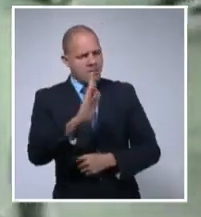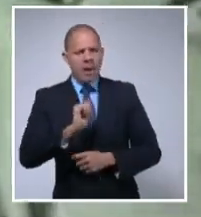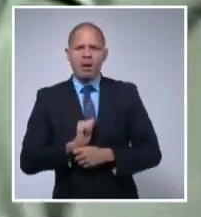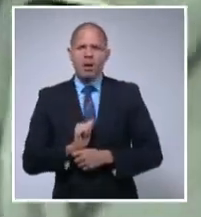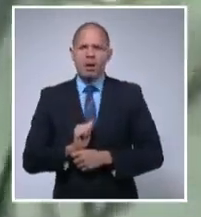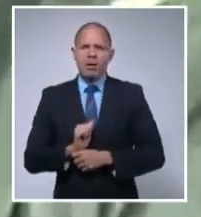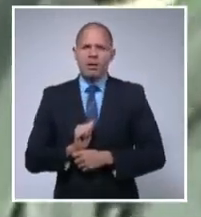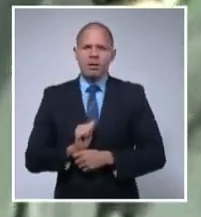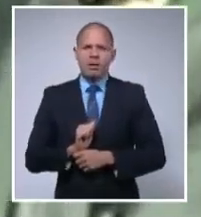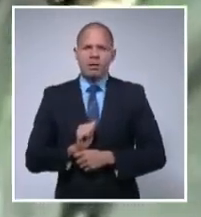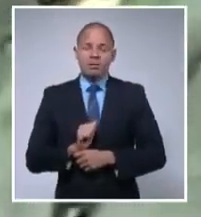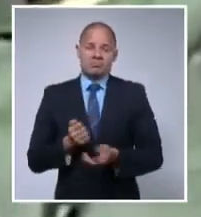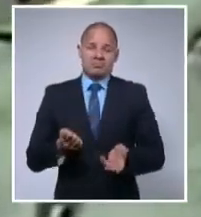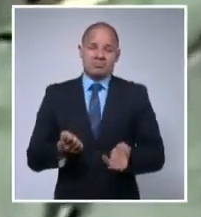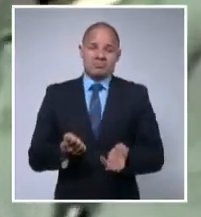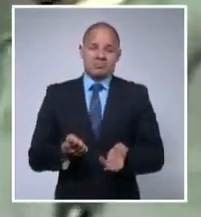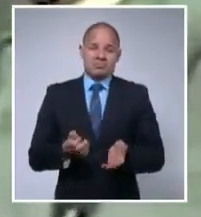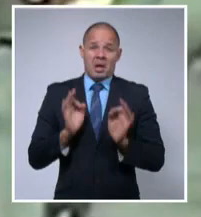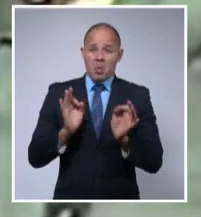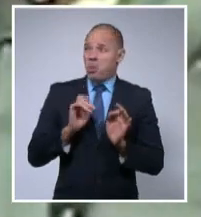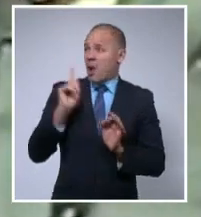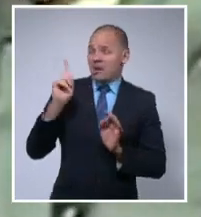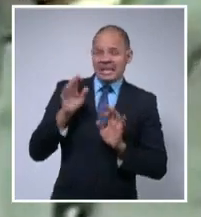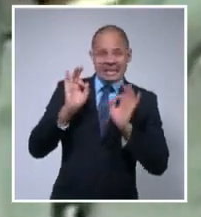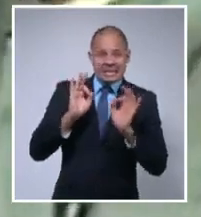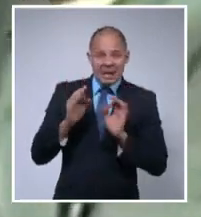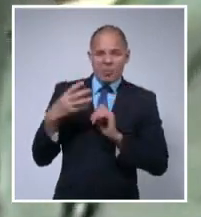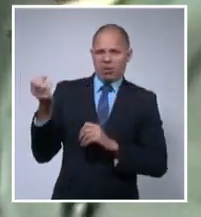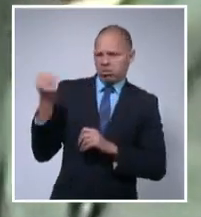lanzar toneladas y toneladas de lodo